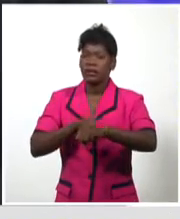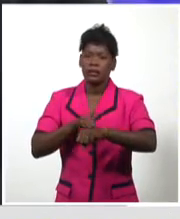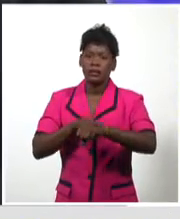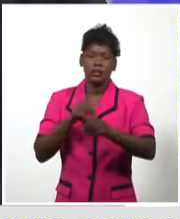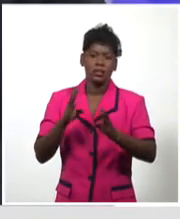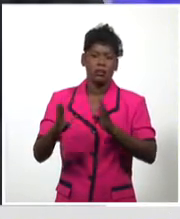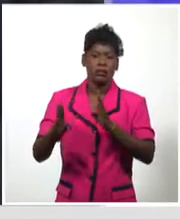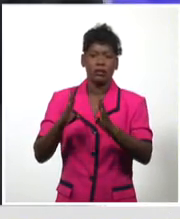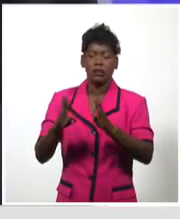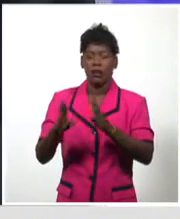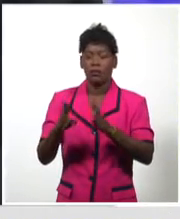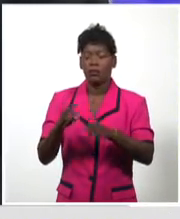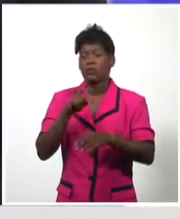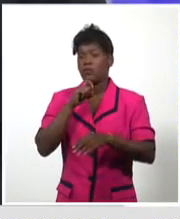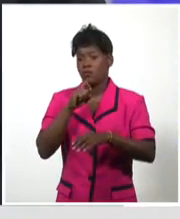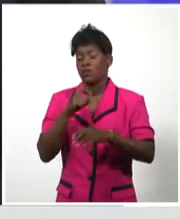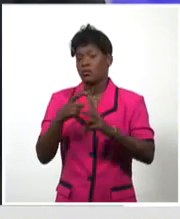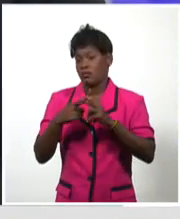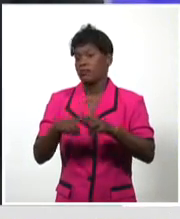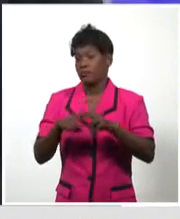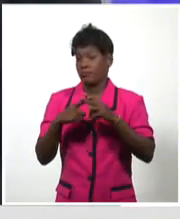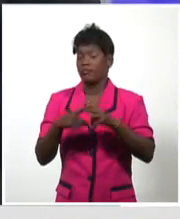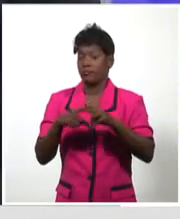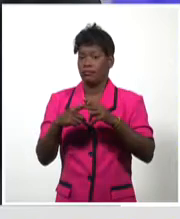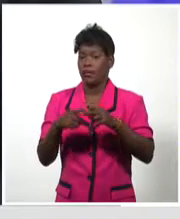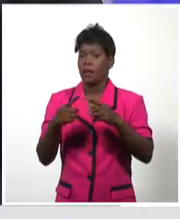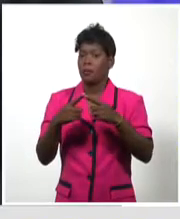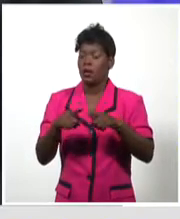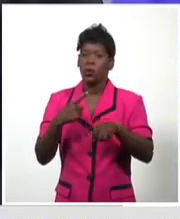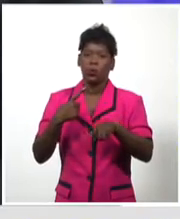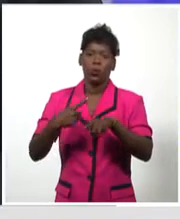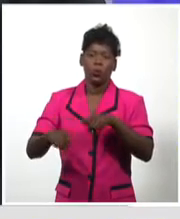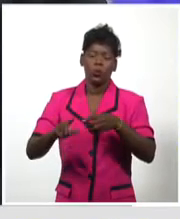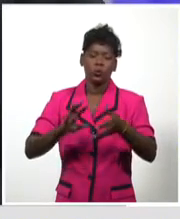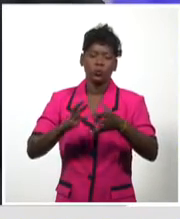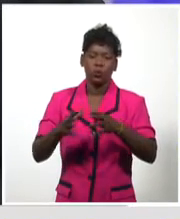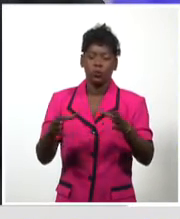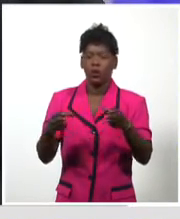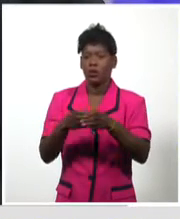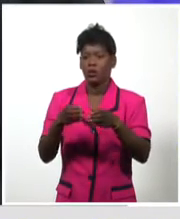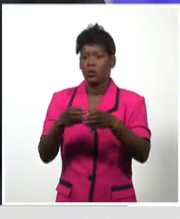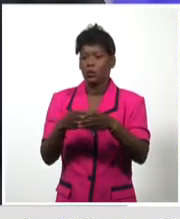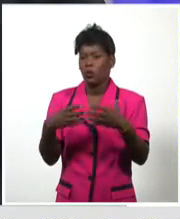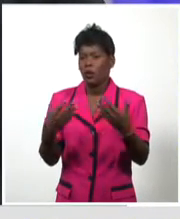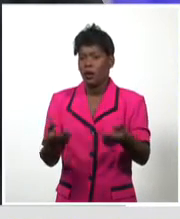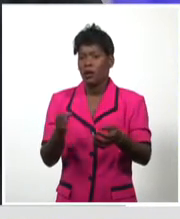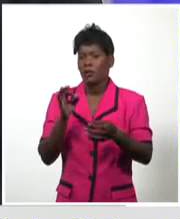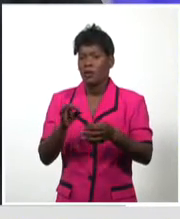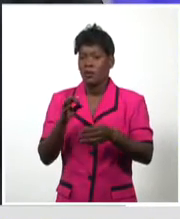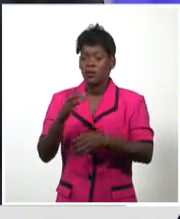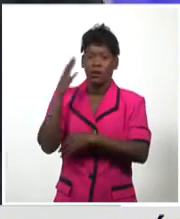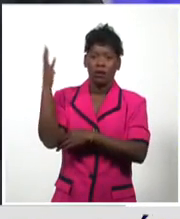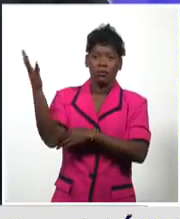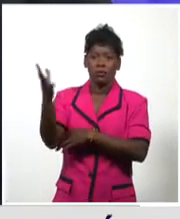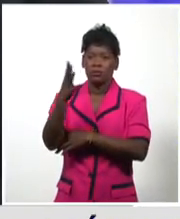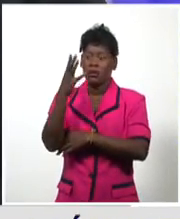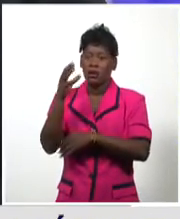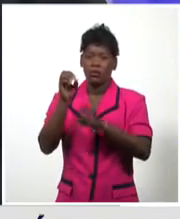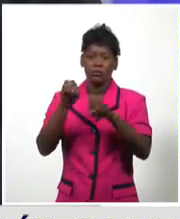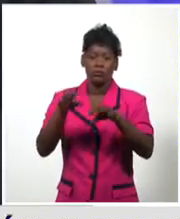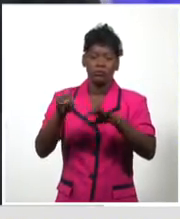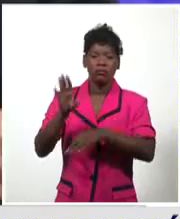resuelve de un día para otro. Por lo tanto, le decía, eso es alguno. Pero tenemos otro sistema de vigilancia como de la contaminación atmosférica, el ozono troposférico, los